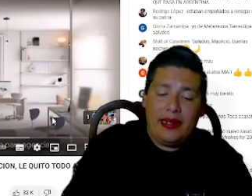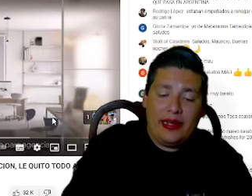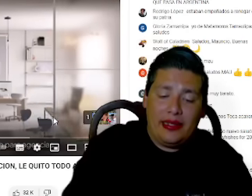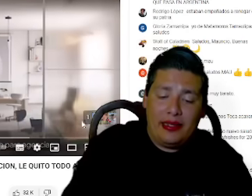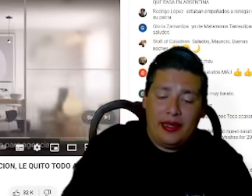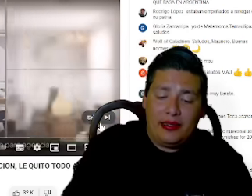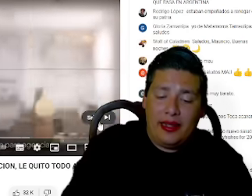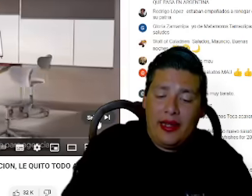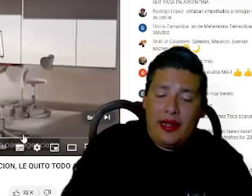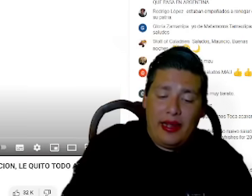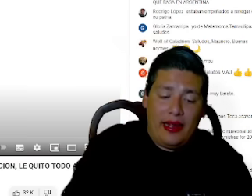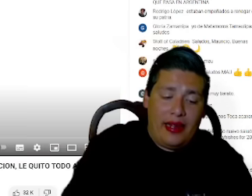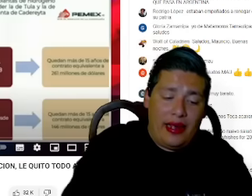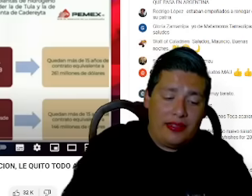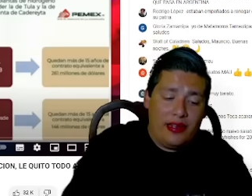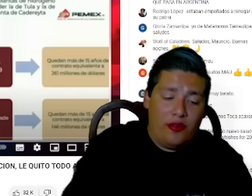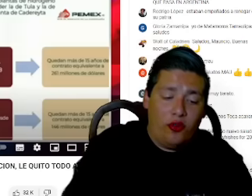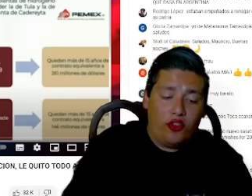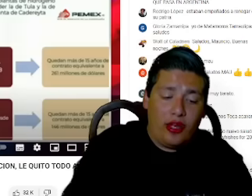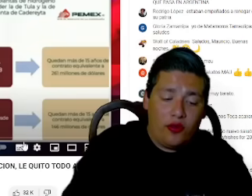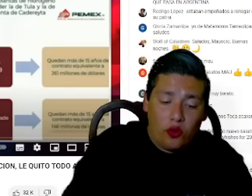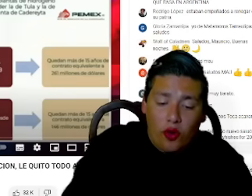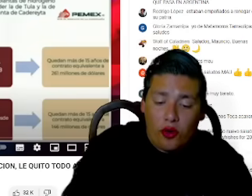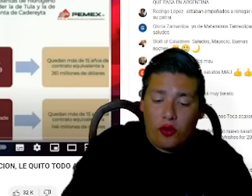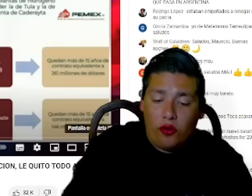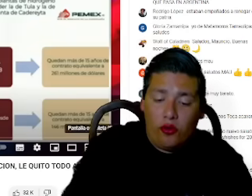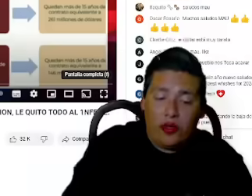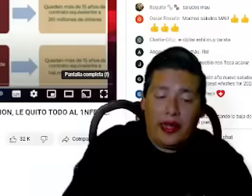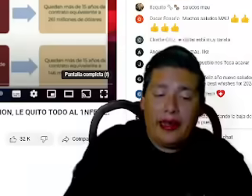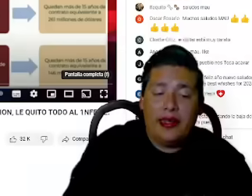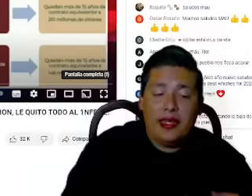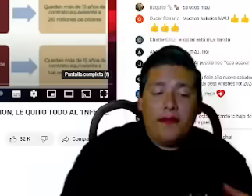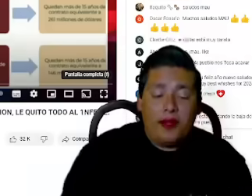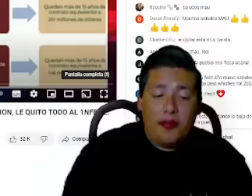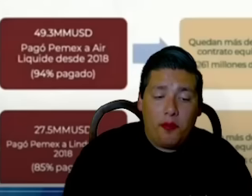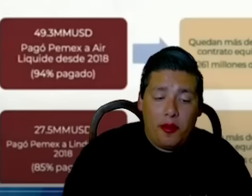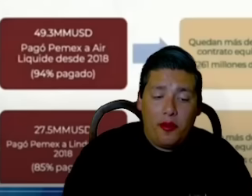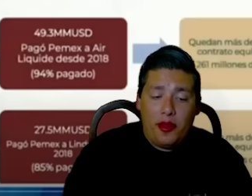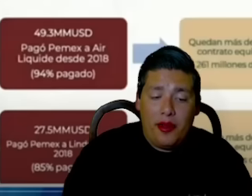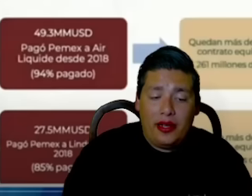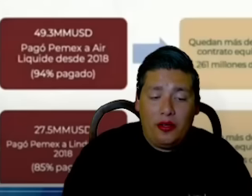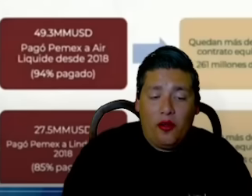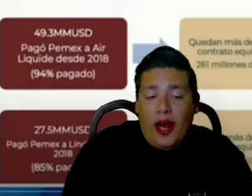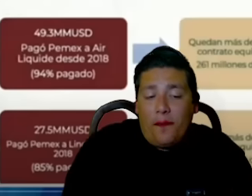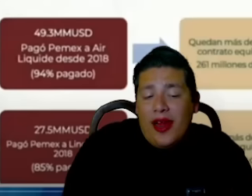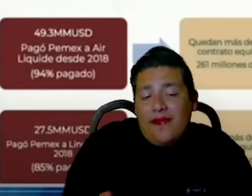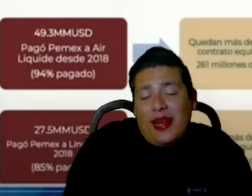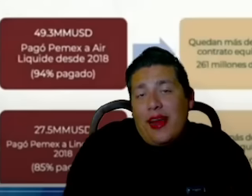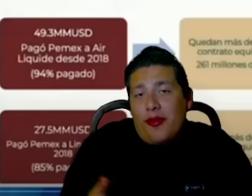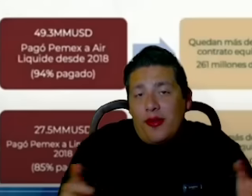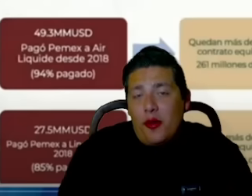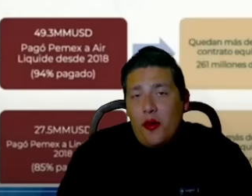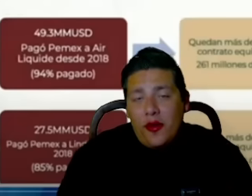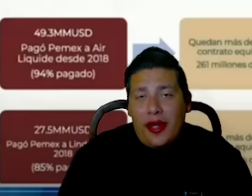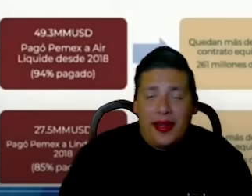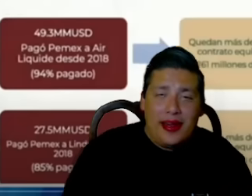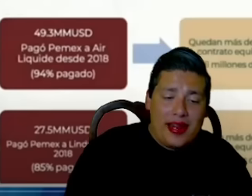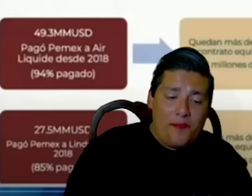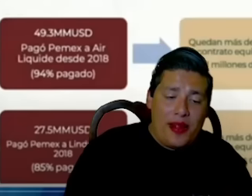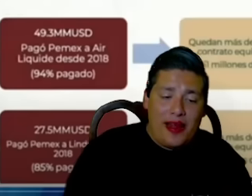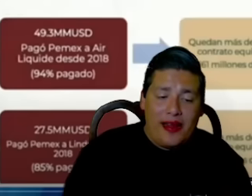buscaban enriquecerse haciendo chanchullo con lo que es del pueblo de México. La planta la